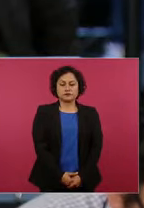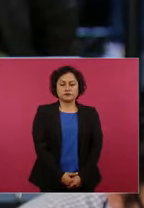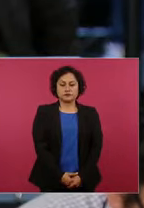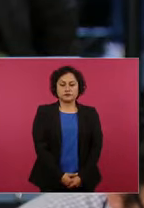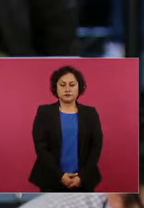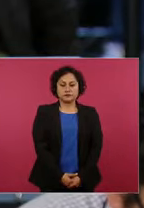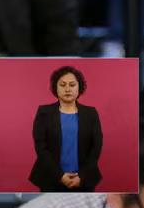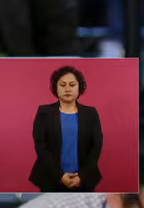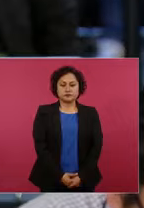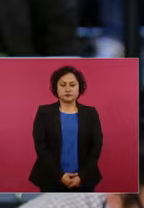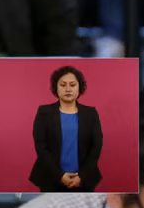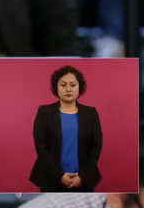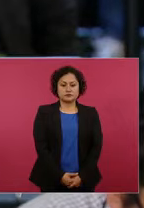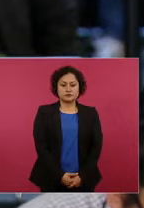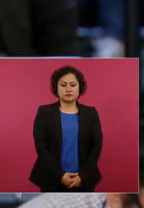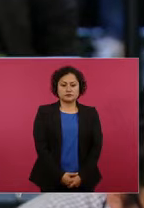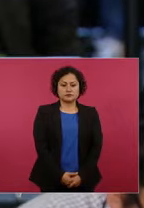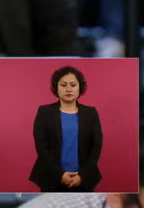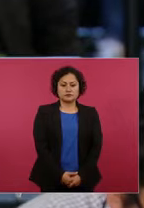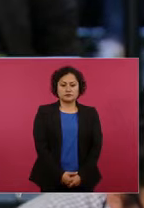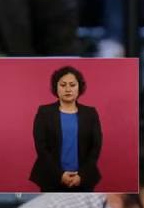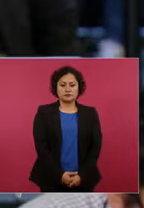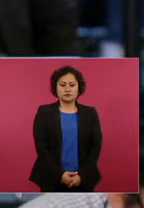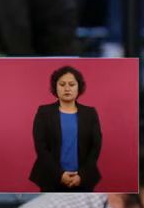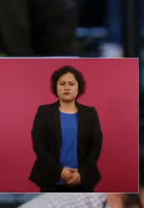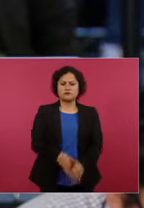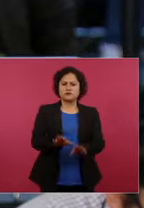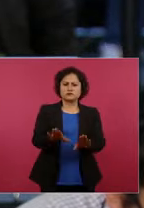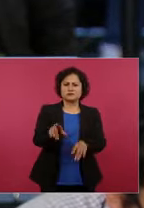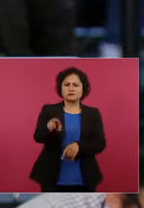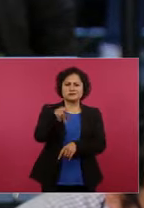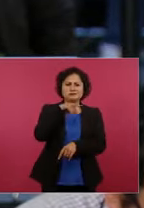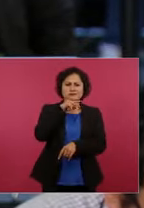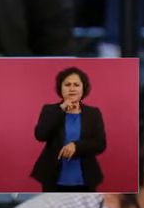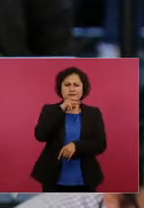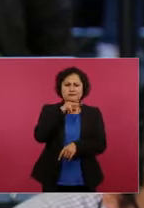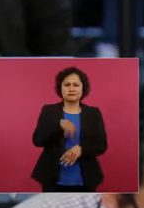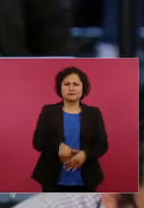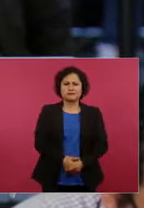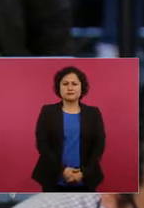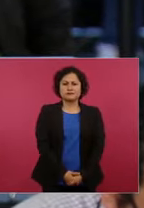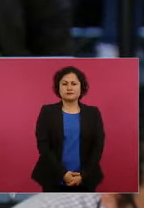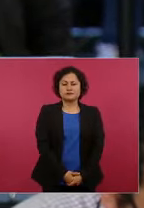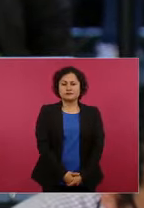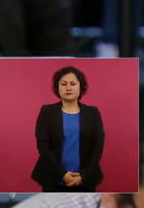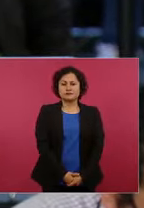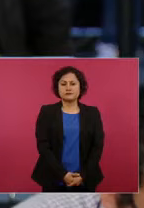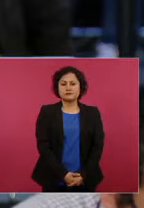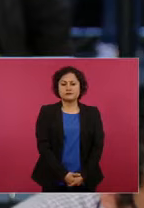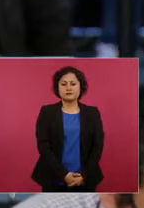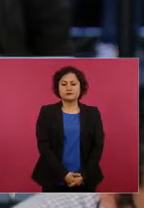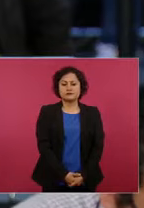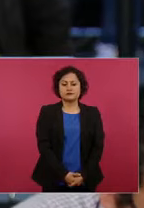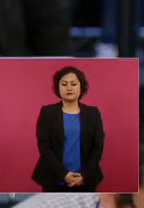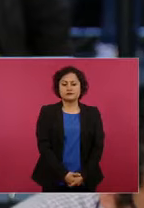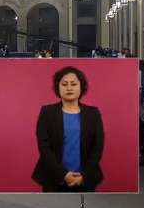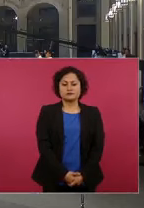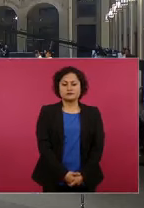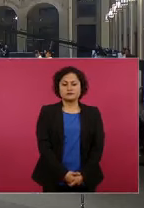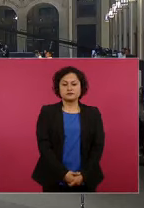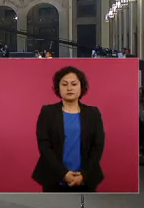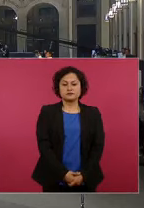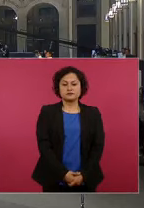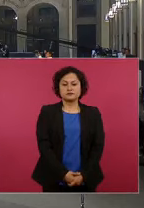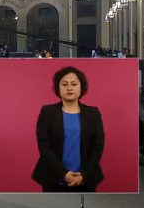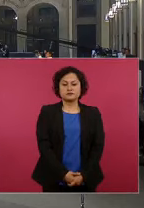mí se me dice como... No te preocupes. Y se quejan cuando gente que aquí viene que no es periodista. Discúlpame. Todos somos periodistas,